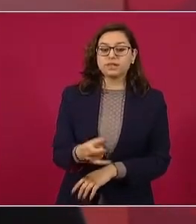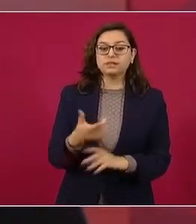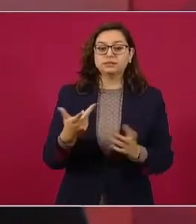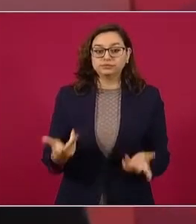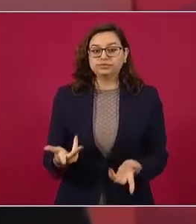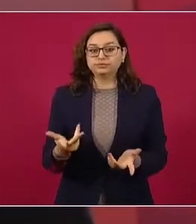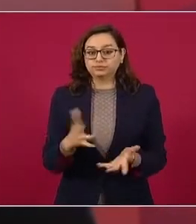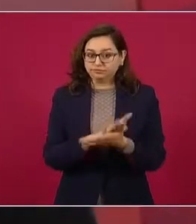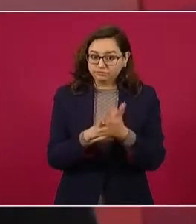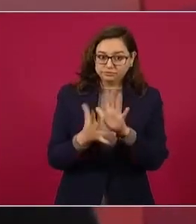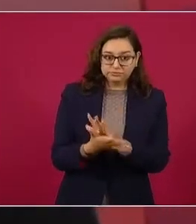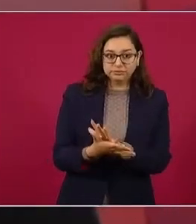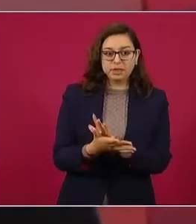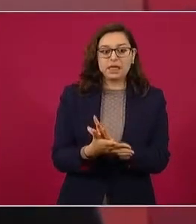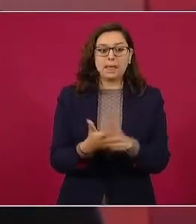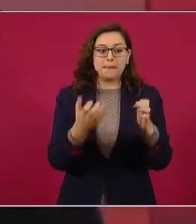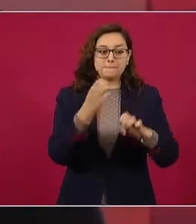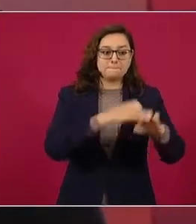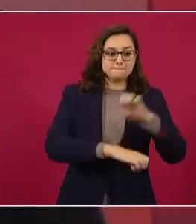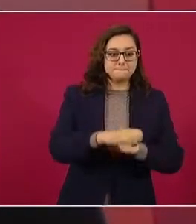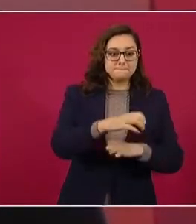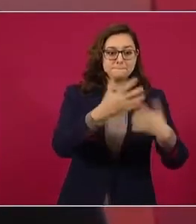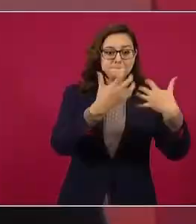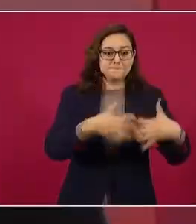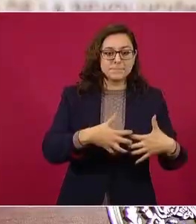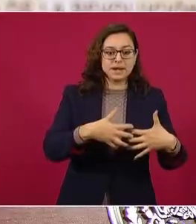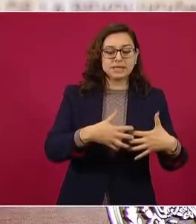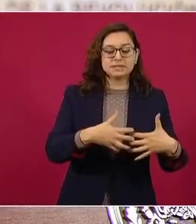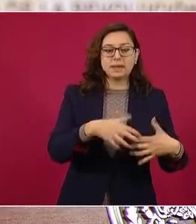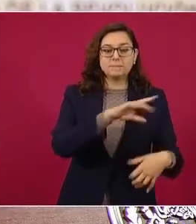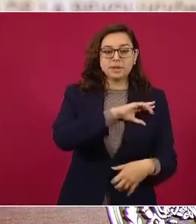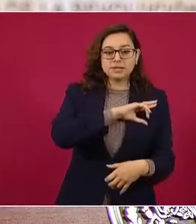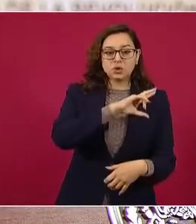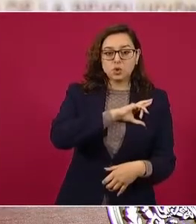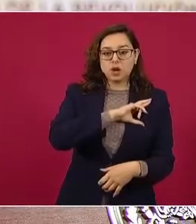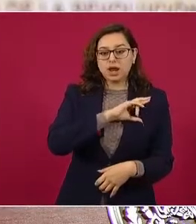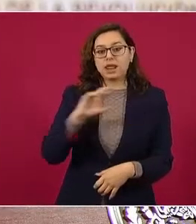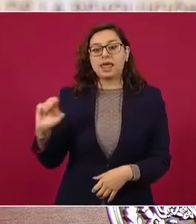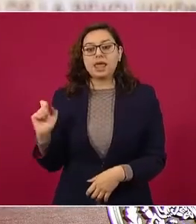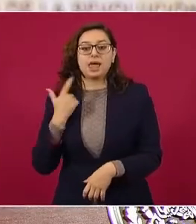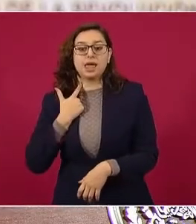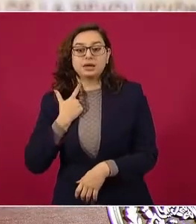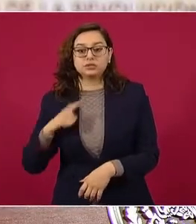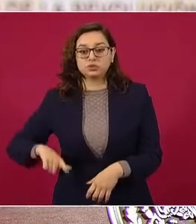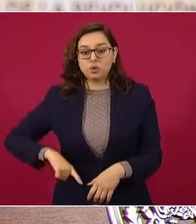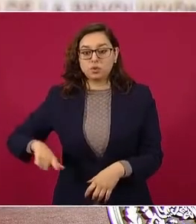el contubernio de empresas y autoridades.